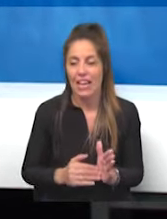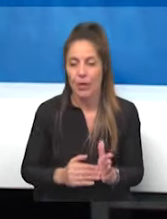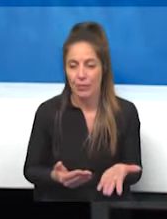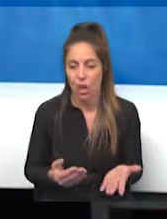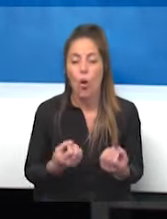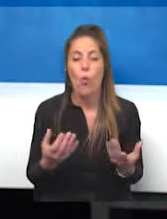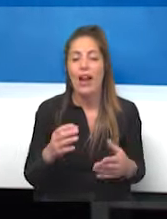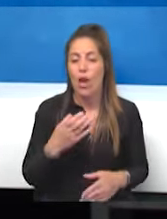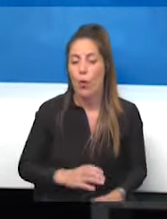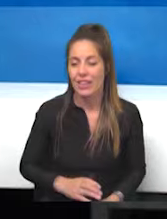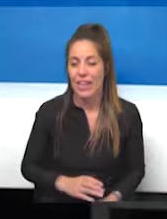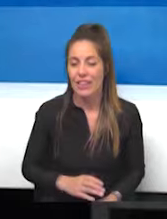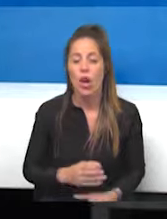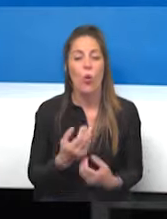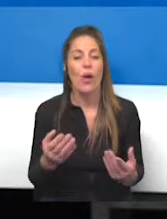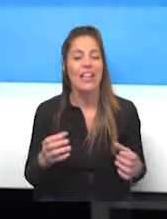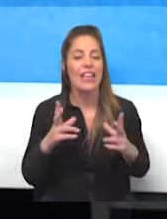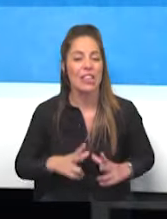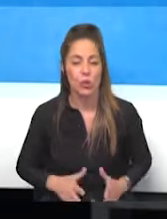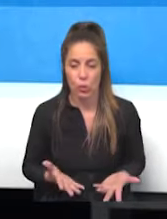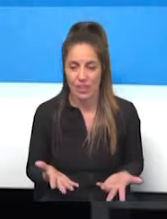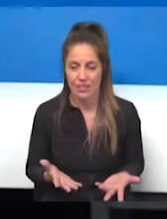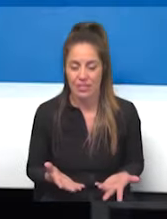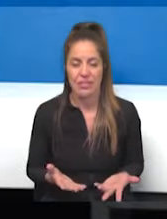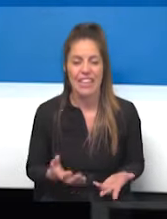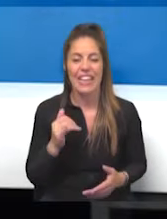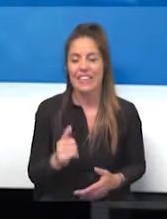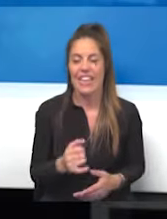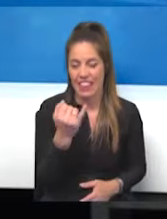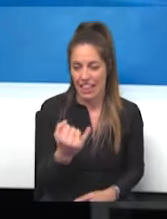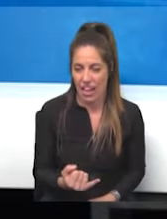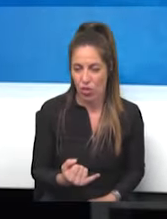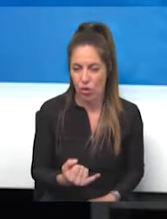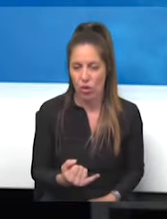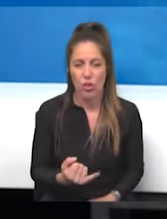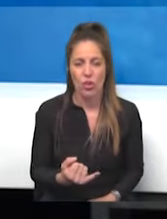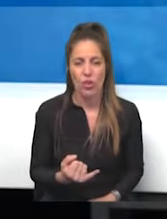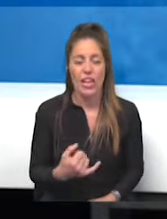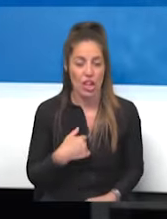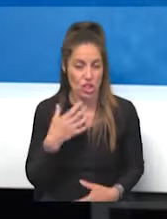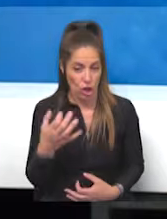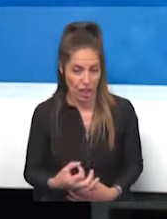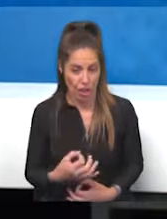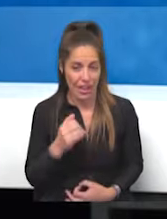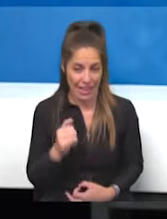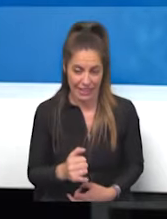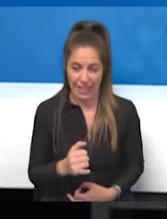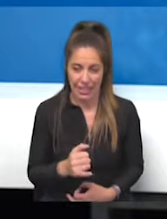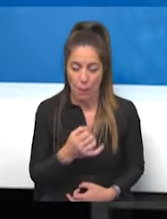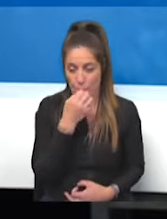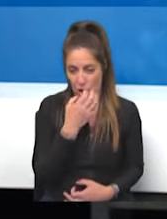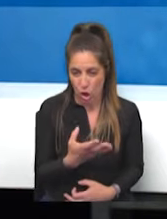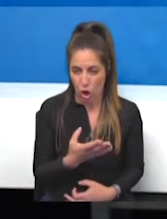Cuáles son las cualidades Cuáles son las aptitudes que tiene Álvaro delgado que yo creo que es el que las tiene el